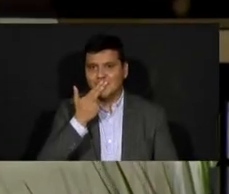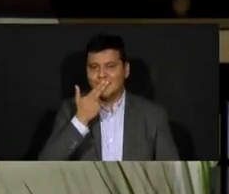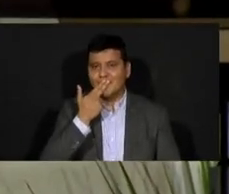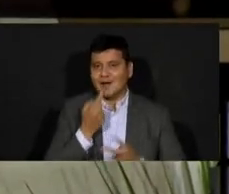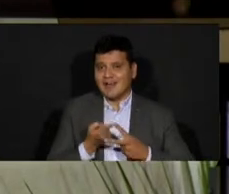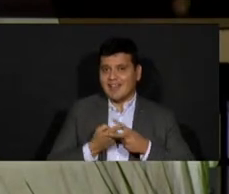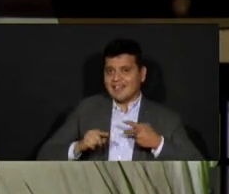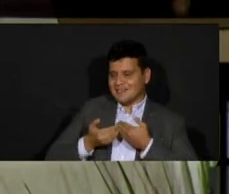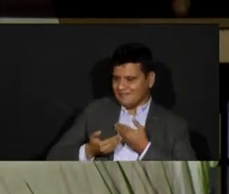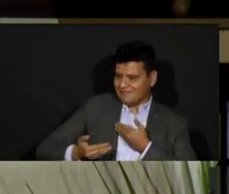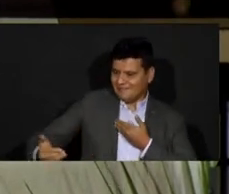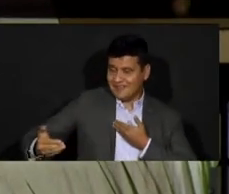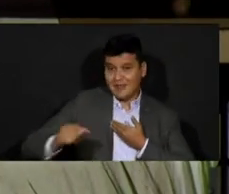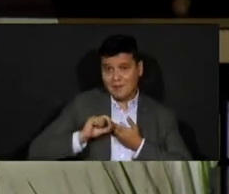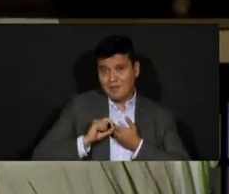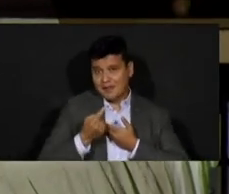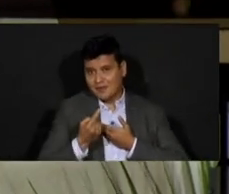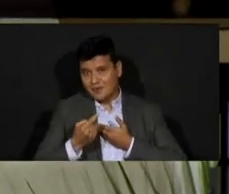constitucional